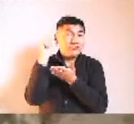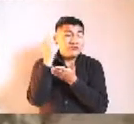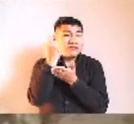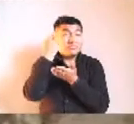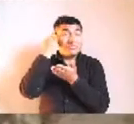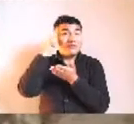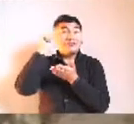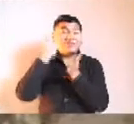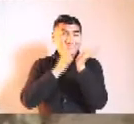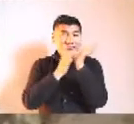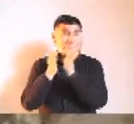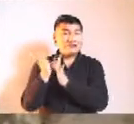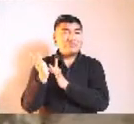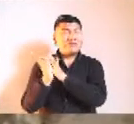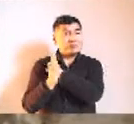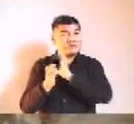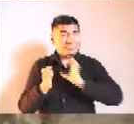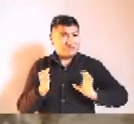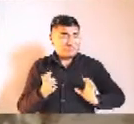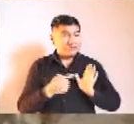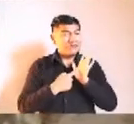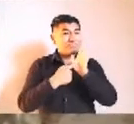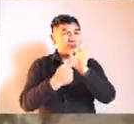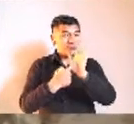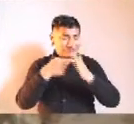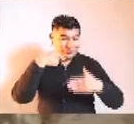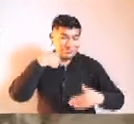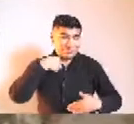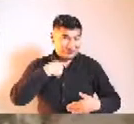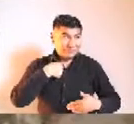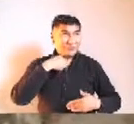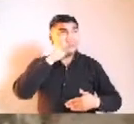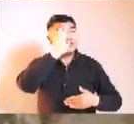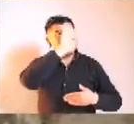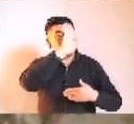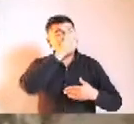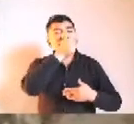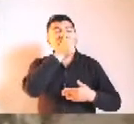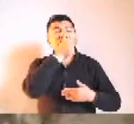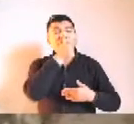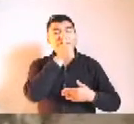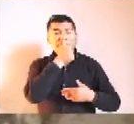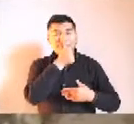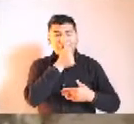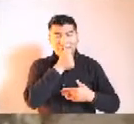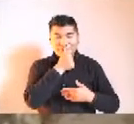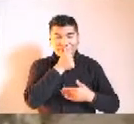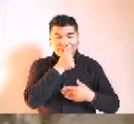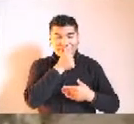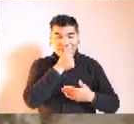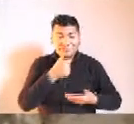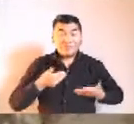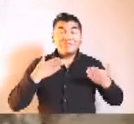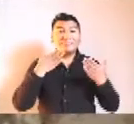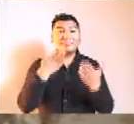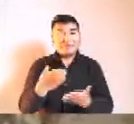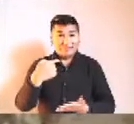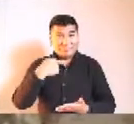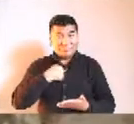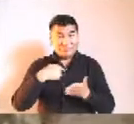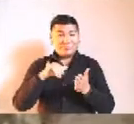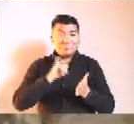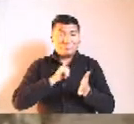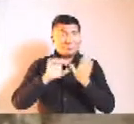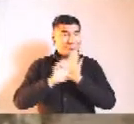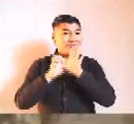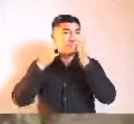para que Jesucristo demostrara en mí toda su paciencia, poniéndome como ejemplo